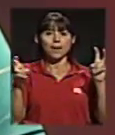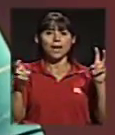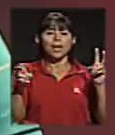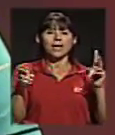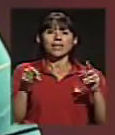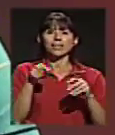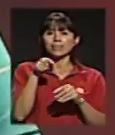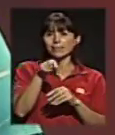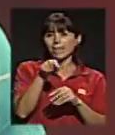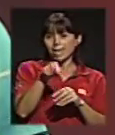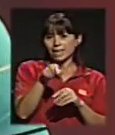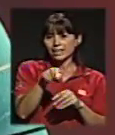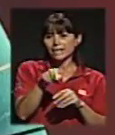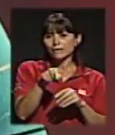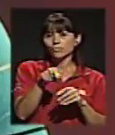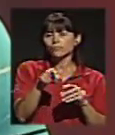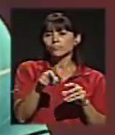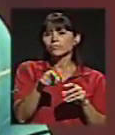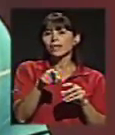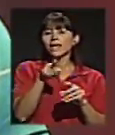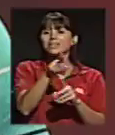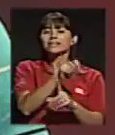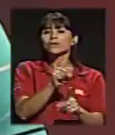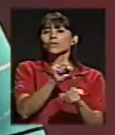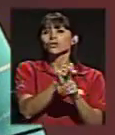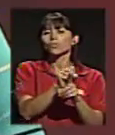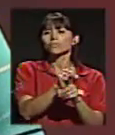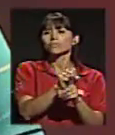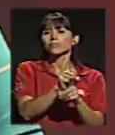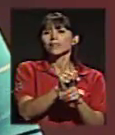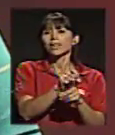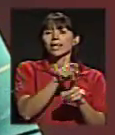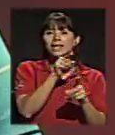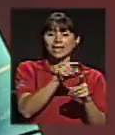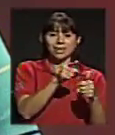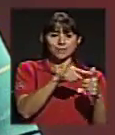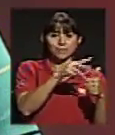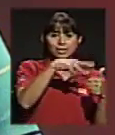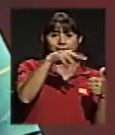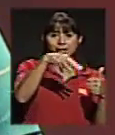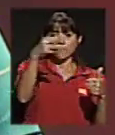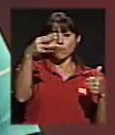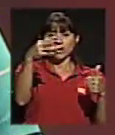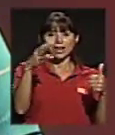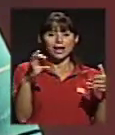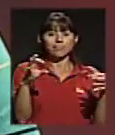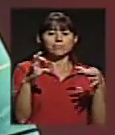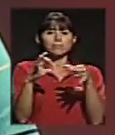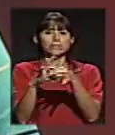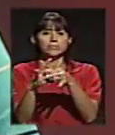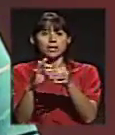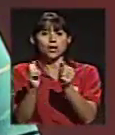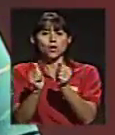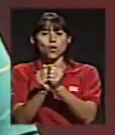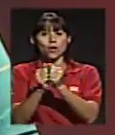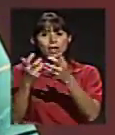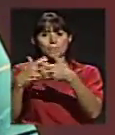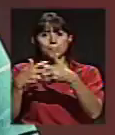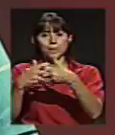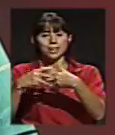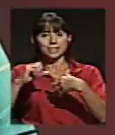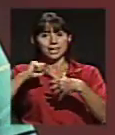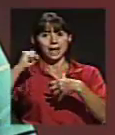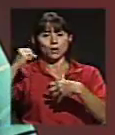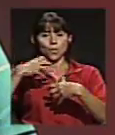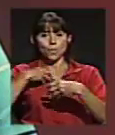sociedad o el nexo que existía entre Telefónica y el Corte Inglés, y esa